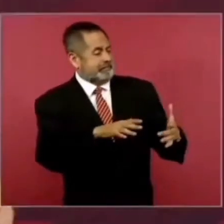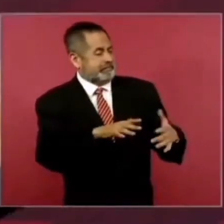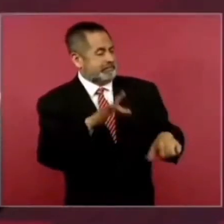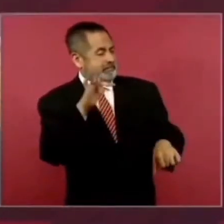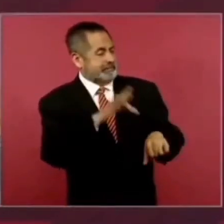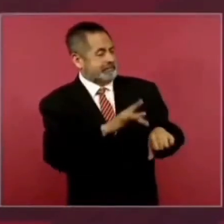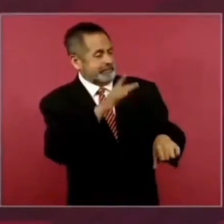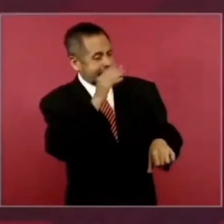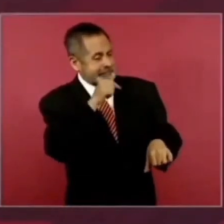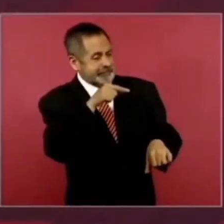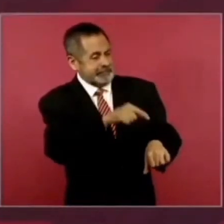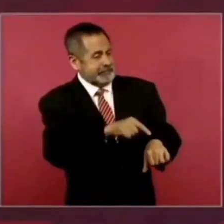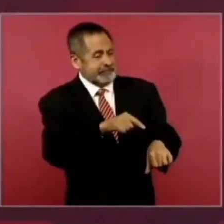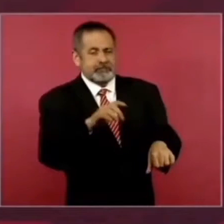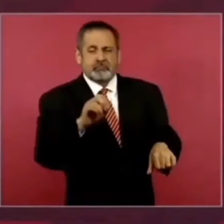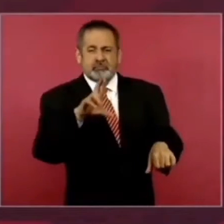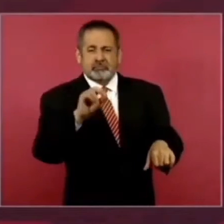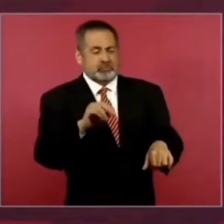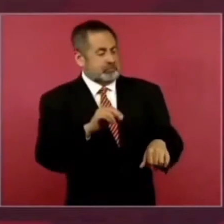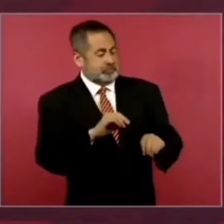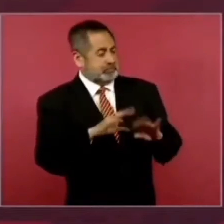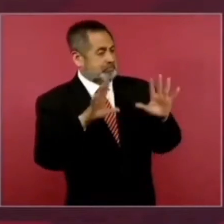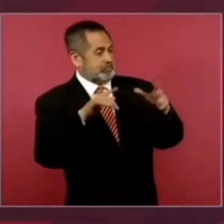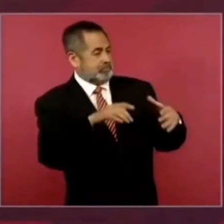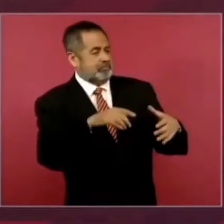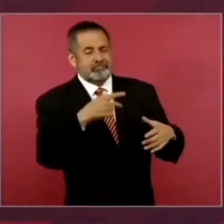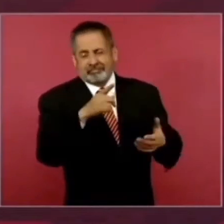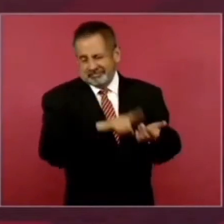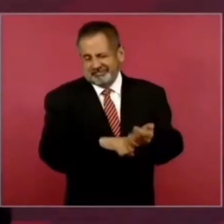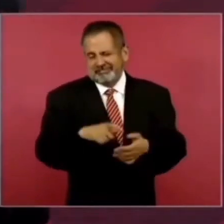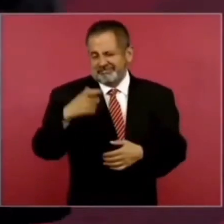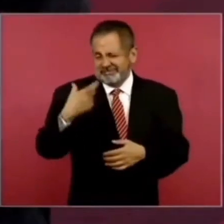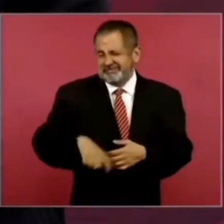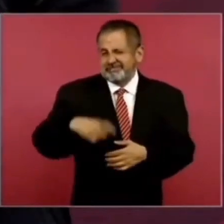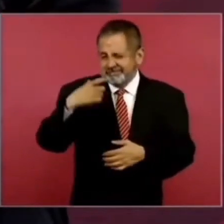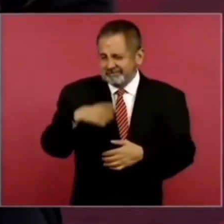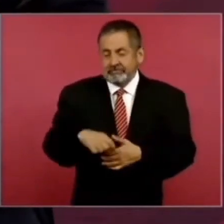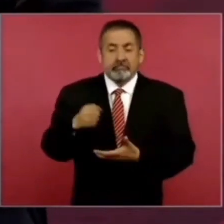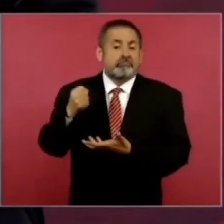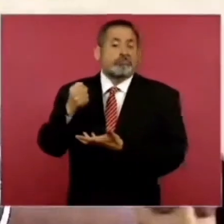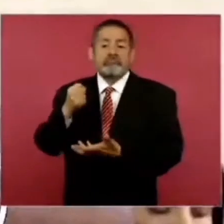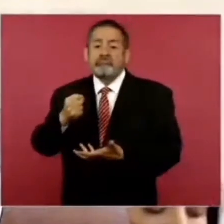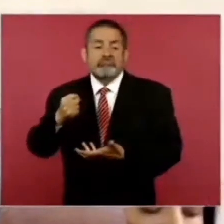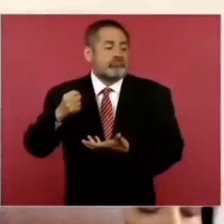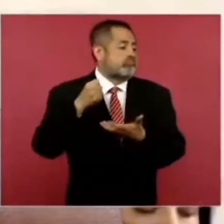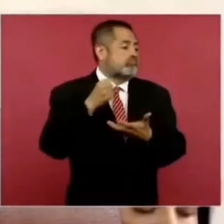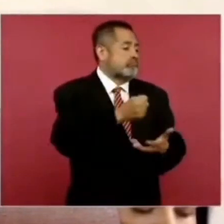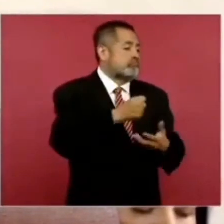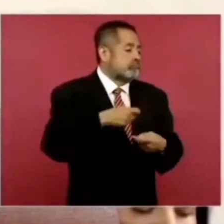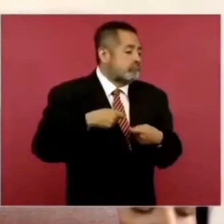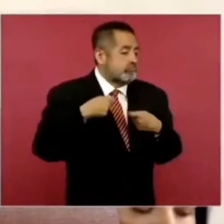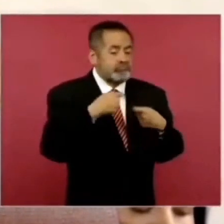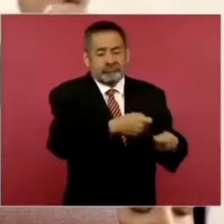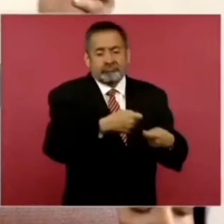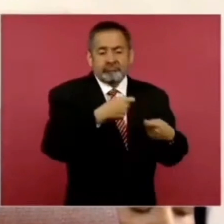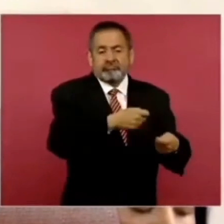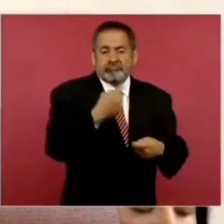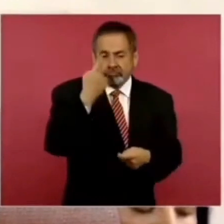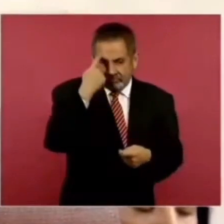Y también mucho dinero del presupuesto se utilizaba